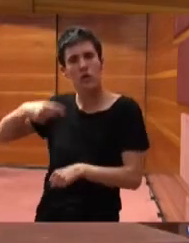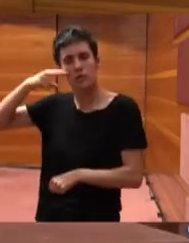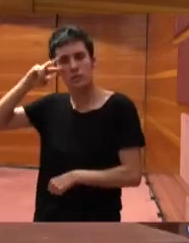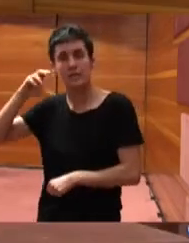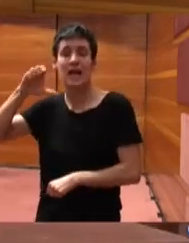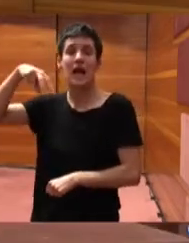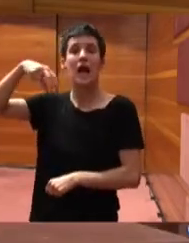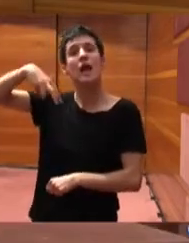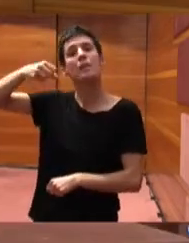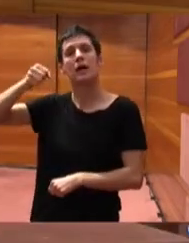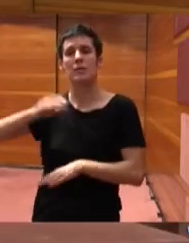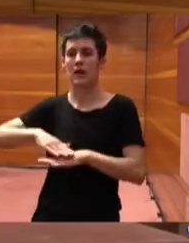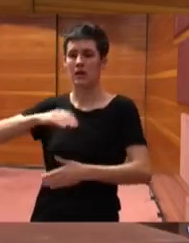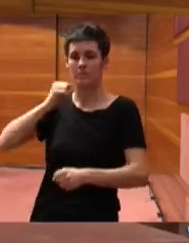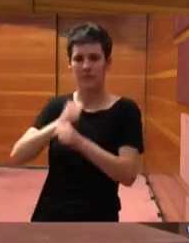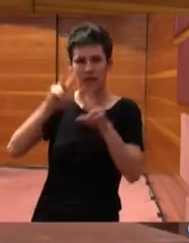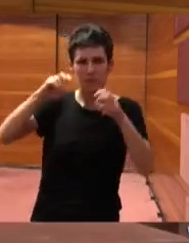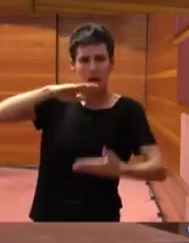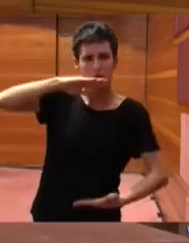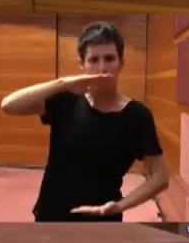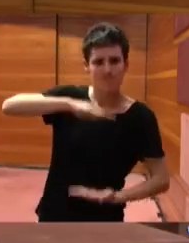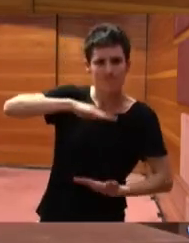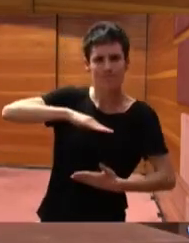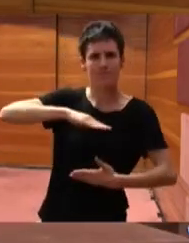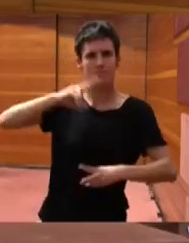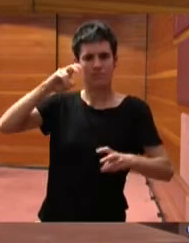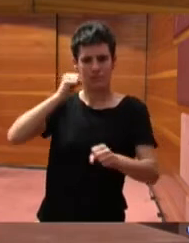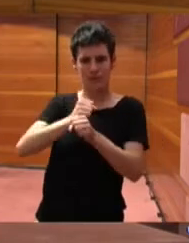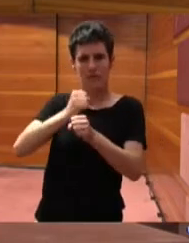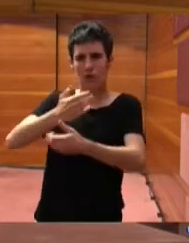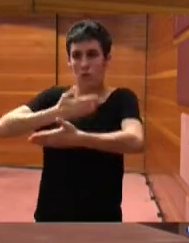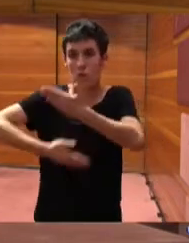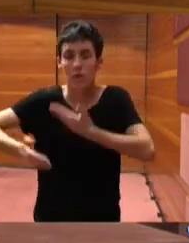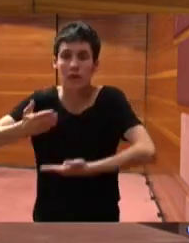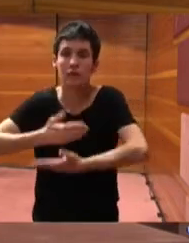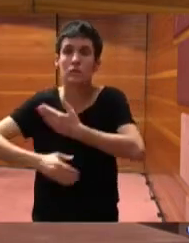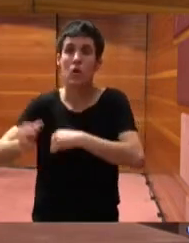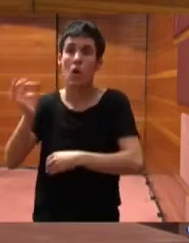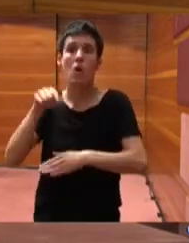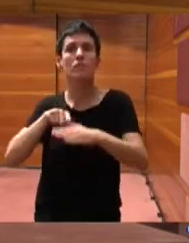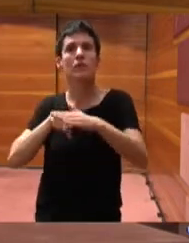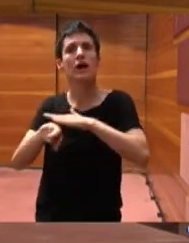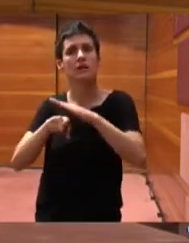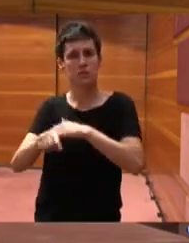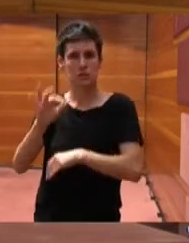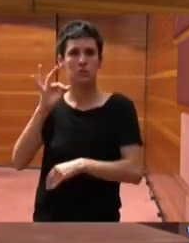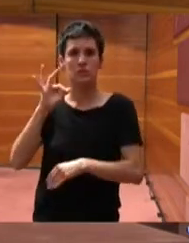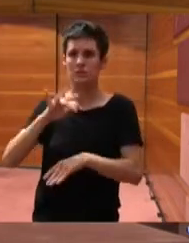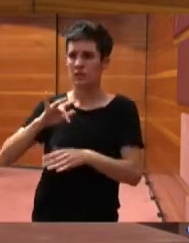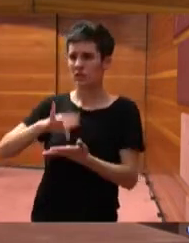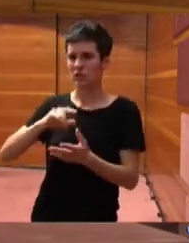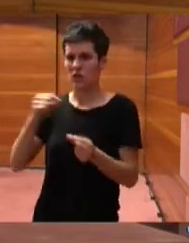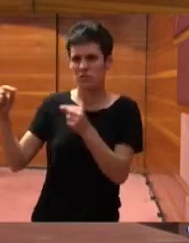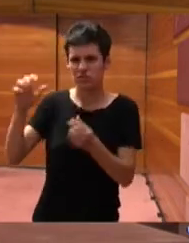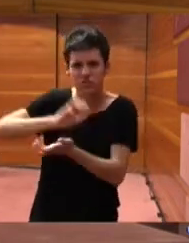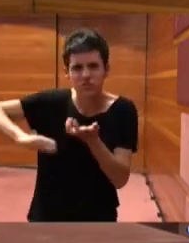competencias y para capacitarnos en el trabajo colaborativo y en la gestión positiva de los conflictos. Ha